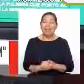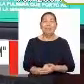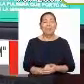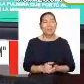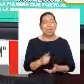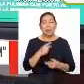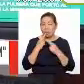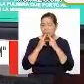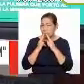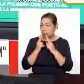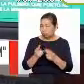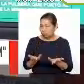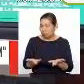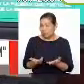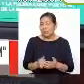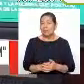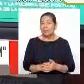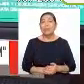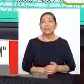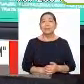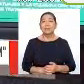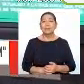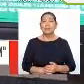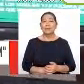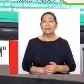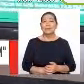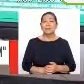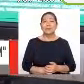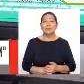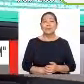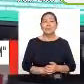está respondiendo a eso.